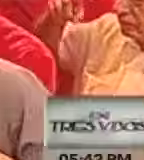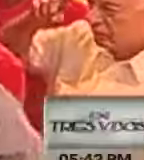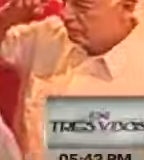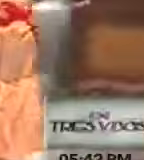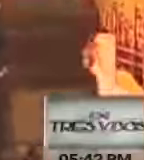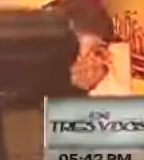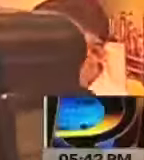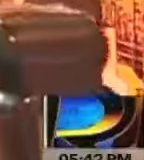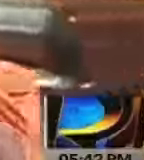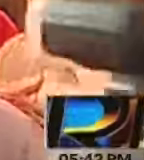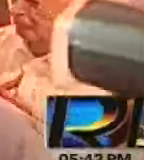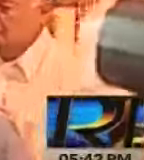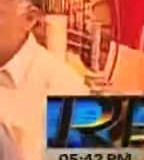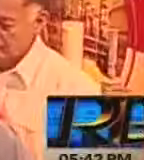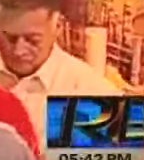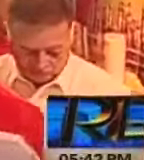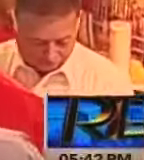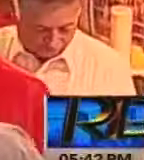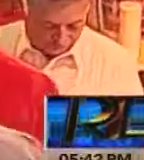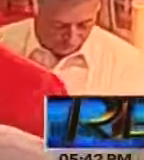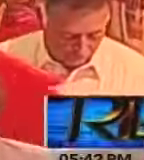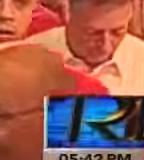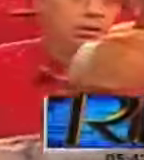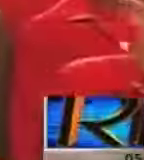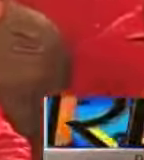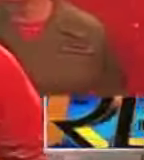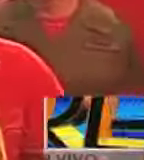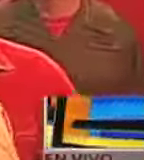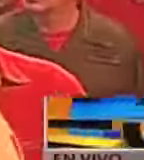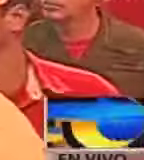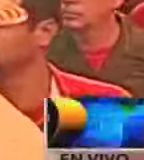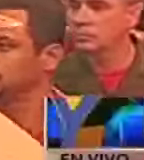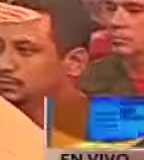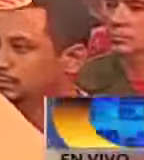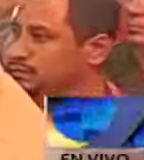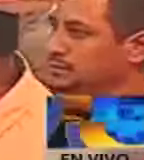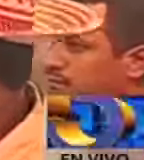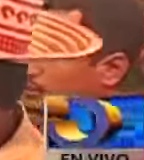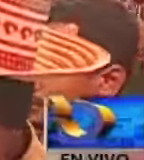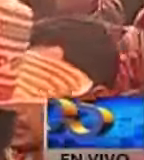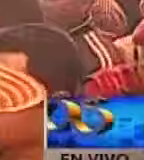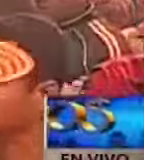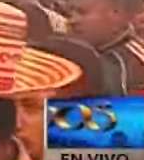Estamos ubicados en la ciudad de Maracay, fabricante de ventiladores.